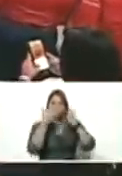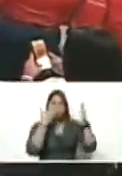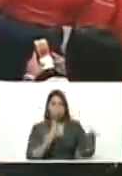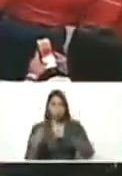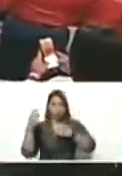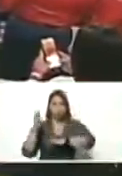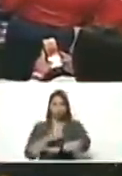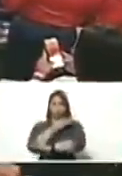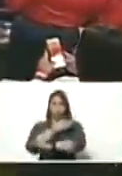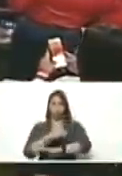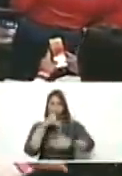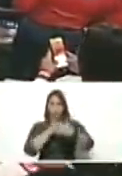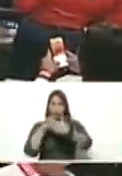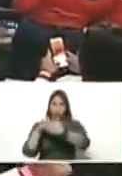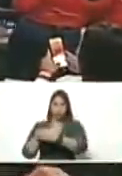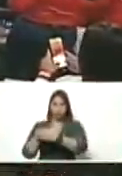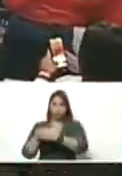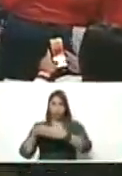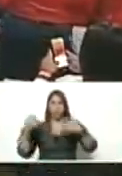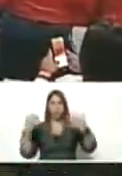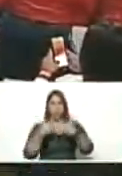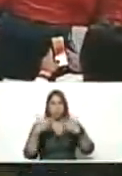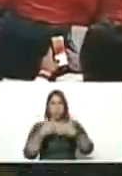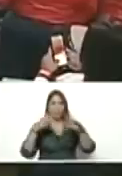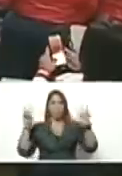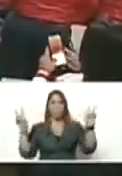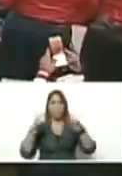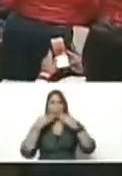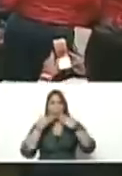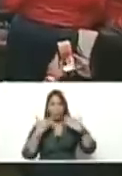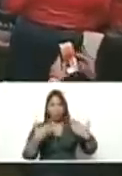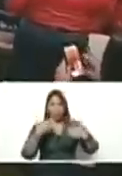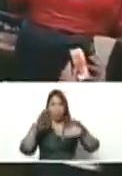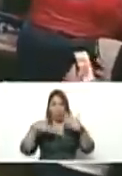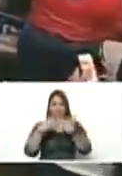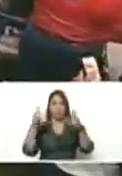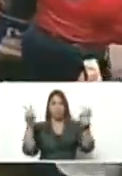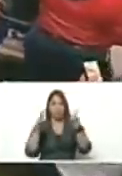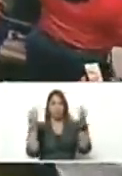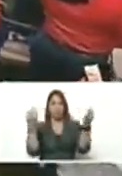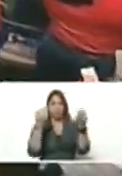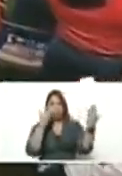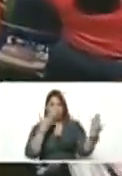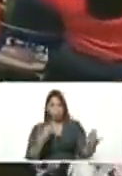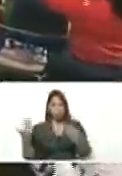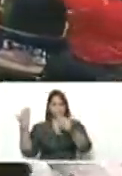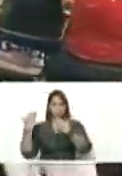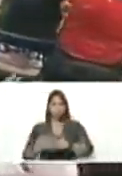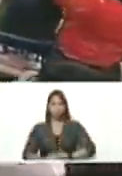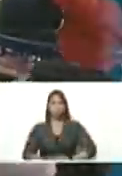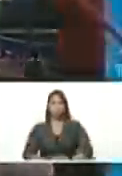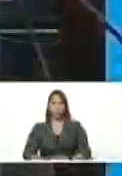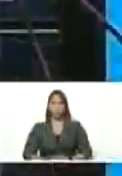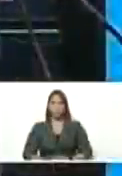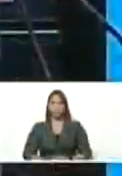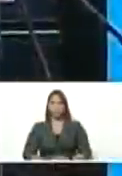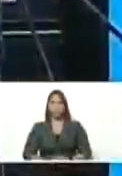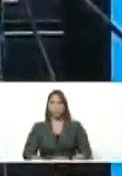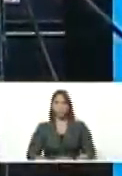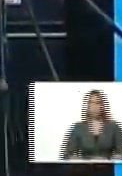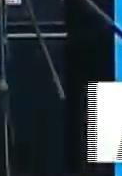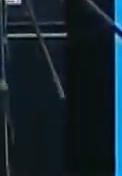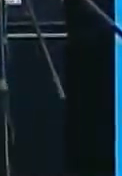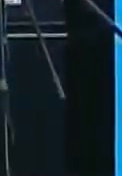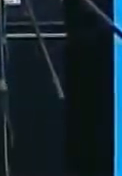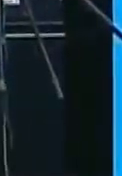al combate, a la batalla y a la victoria. Hasta la victoria siempre. Yo me quedo en la casa, pues al